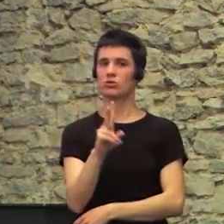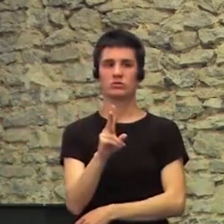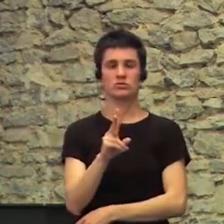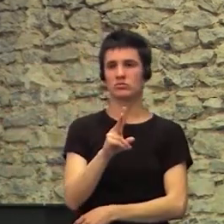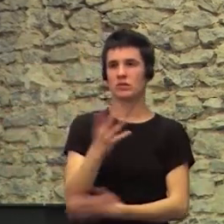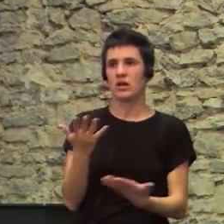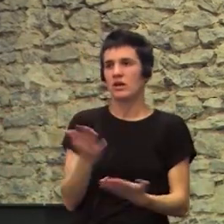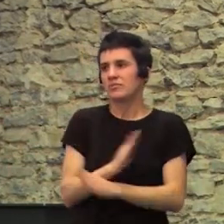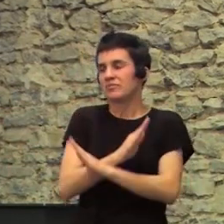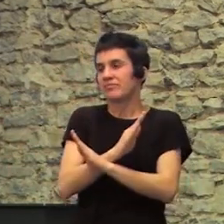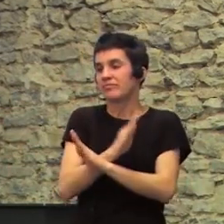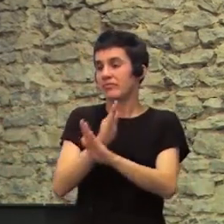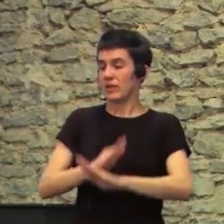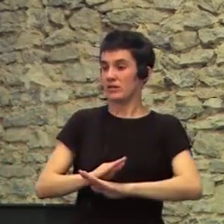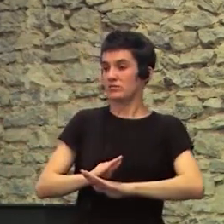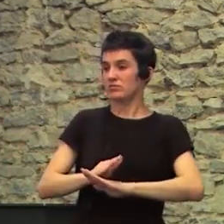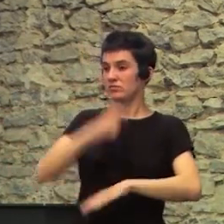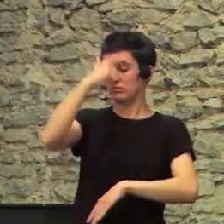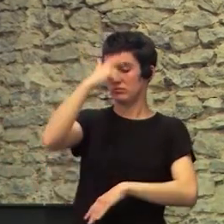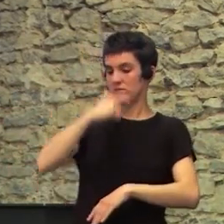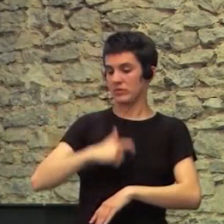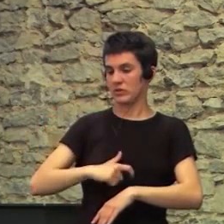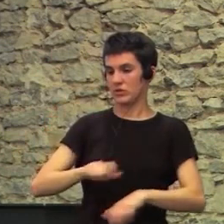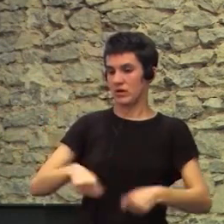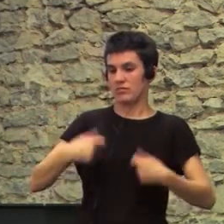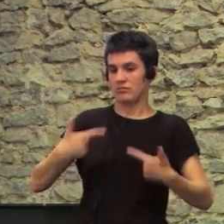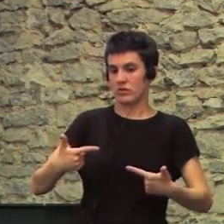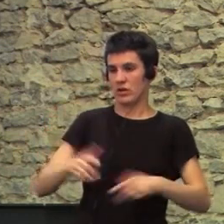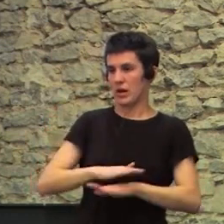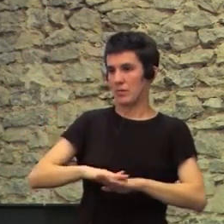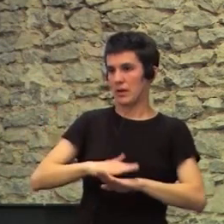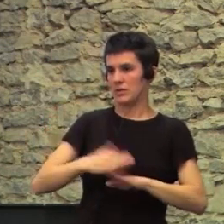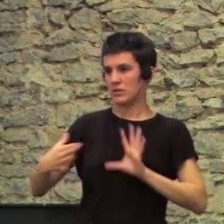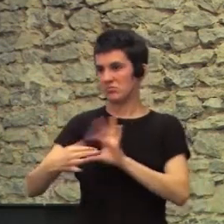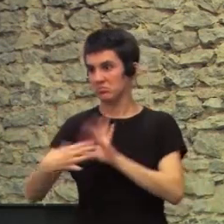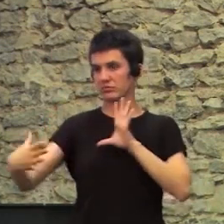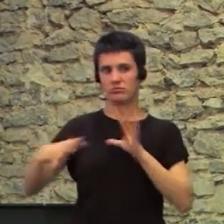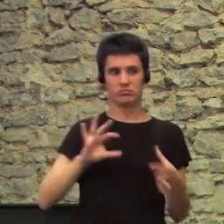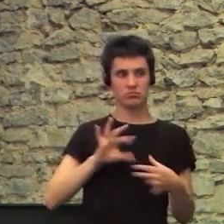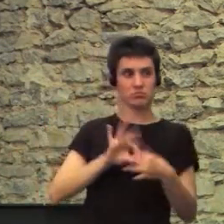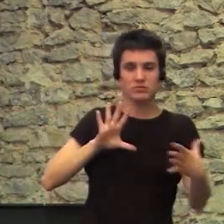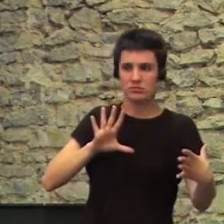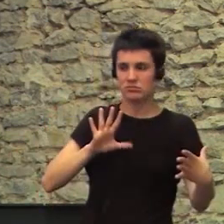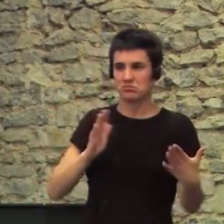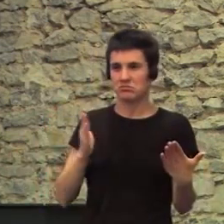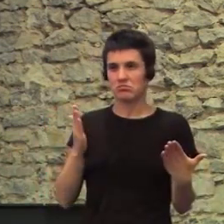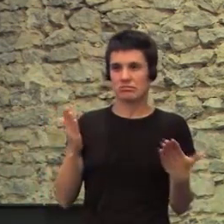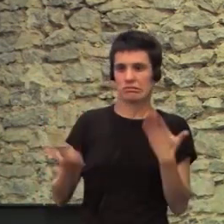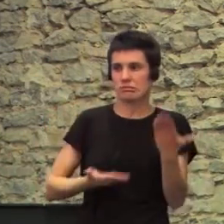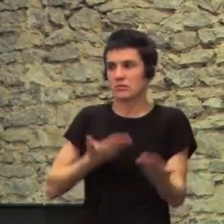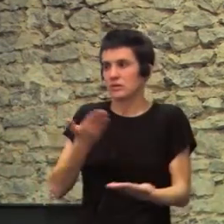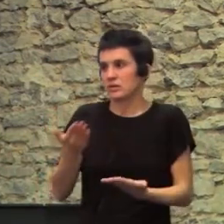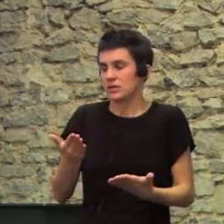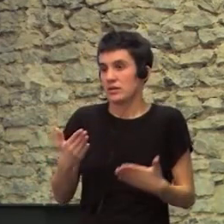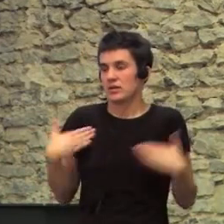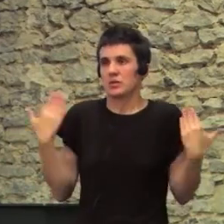la persona que a nivel, digamos, de sus bases biológicas, sus raíces biológicas, no encaja en esa dicotomía, pues de